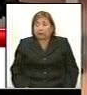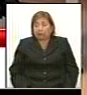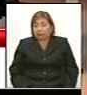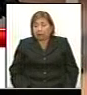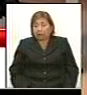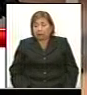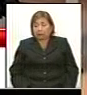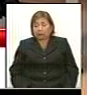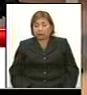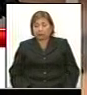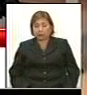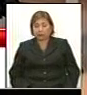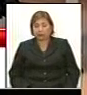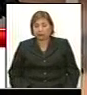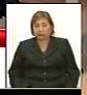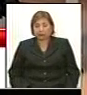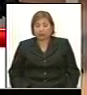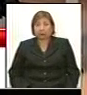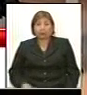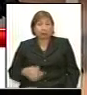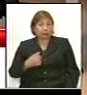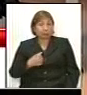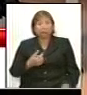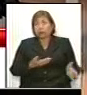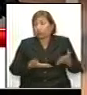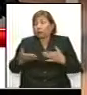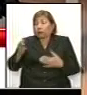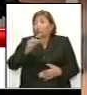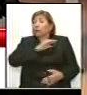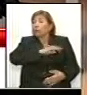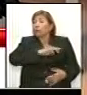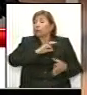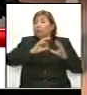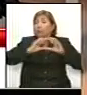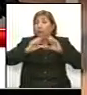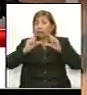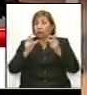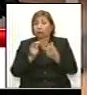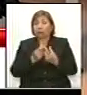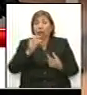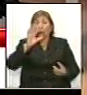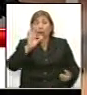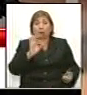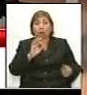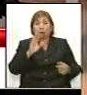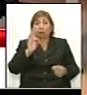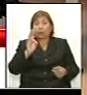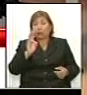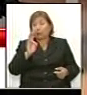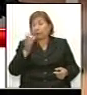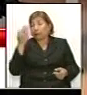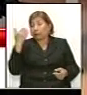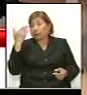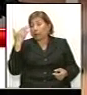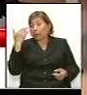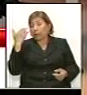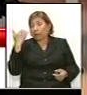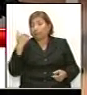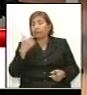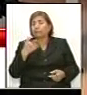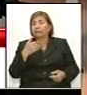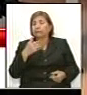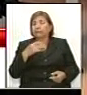A ver, yo me he llevado grupos de misiones el 97, no,